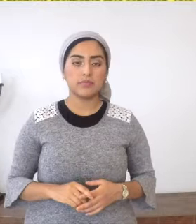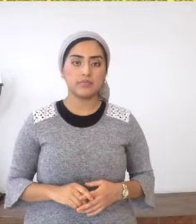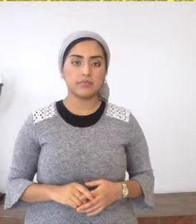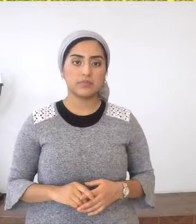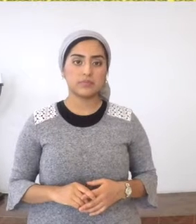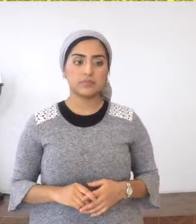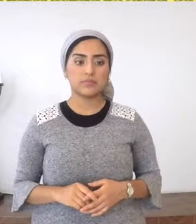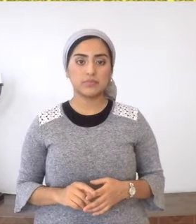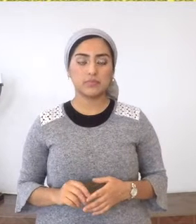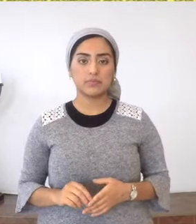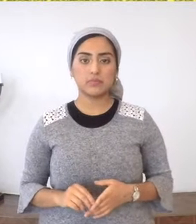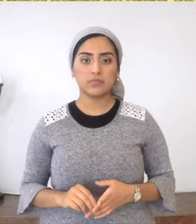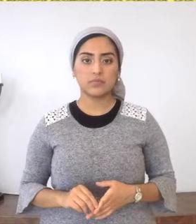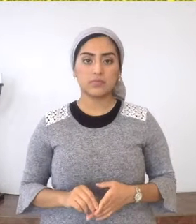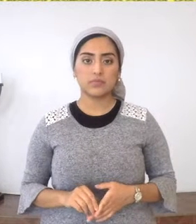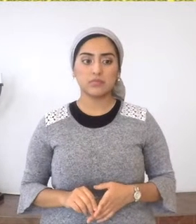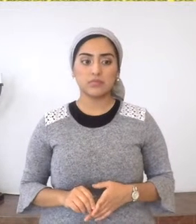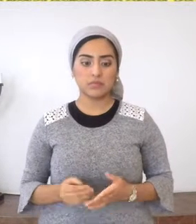Seguimos